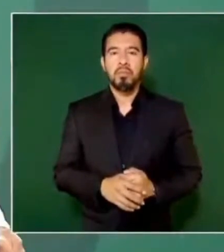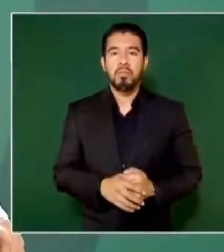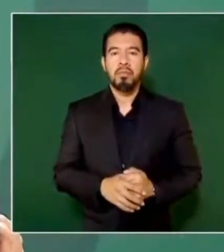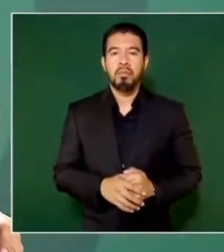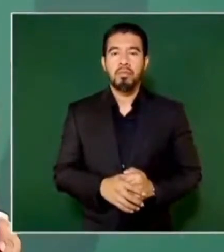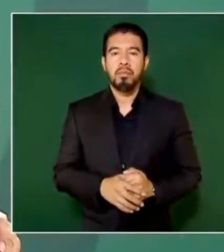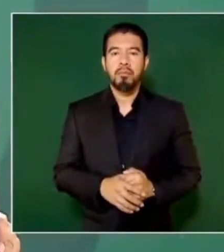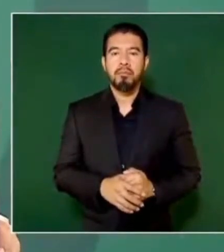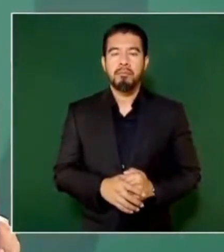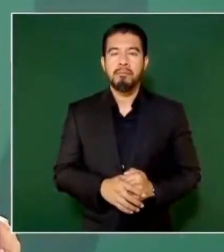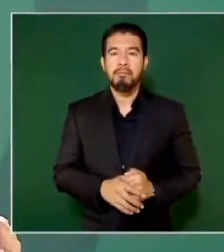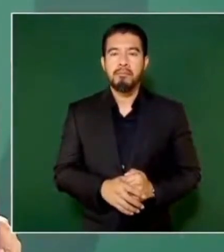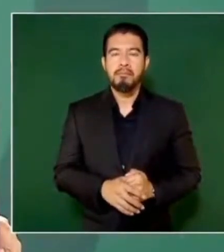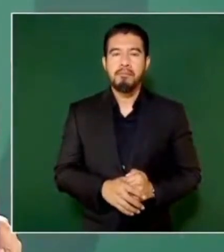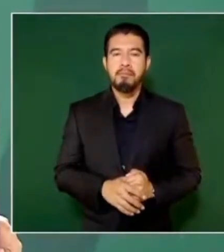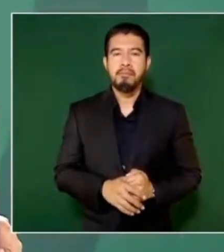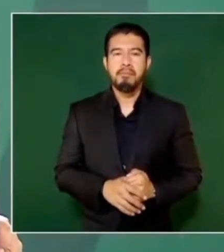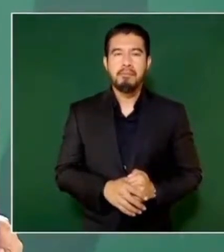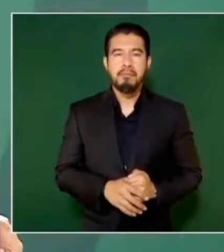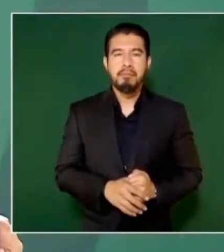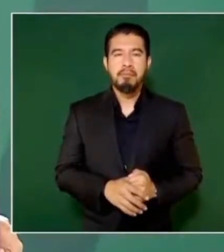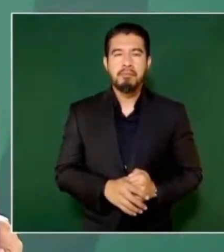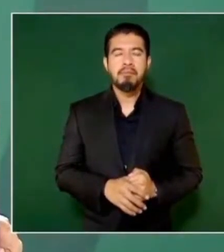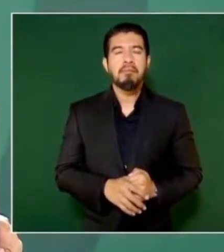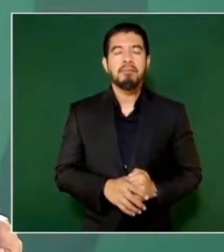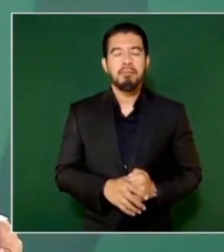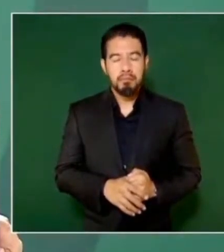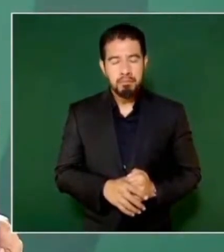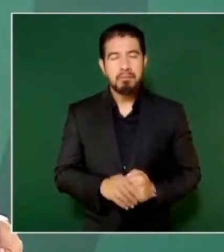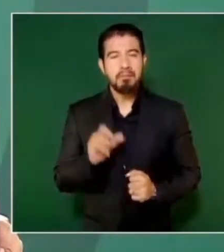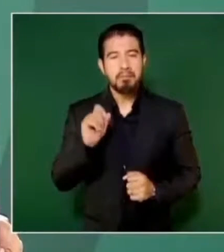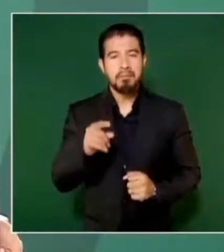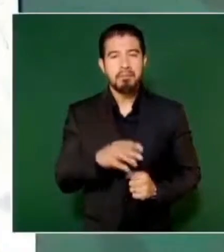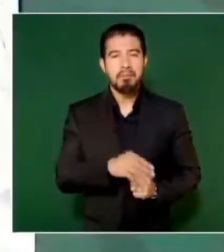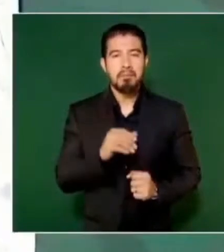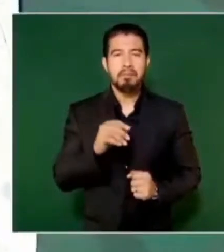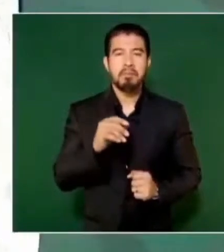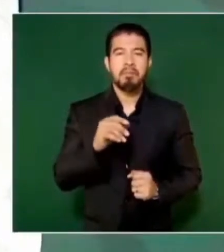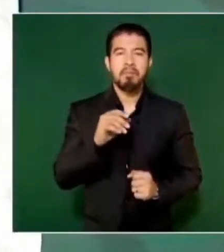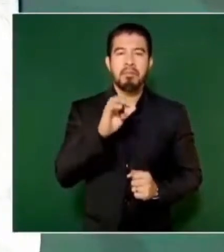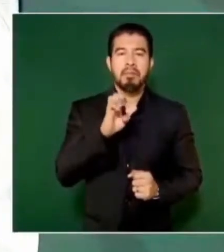en la época del licenciado Peña Nieto,